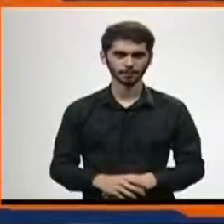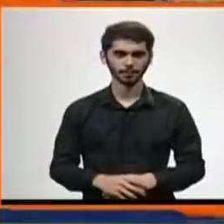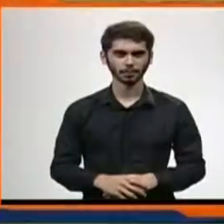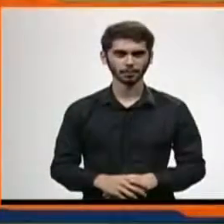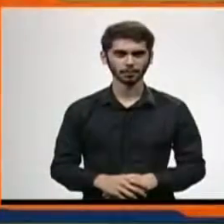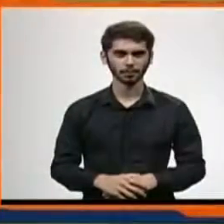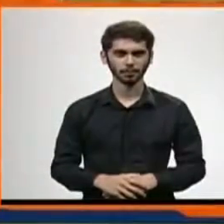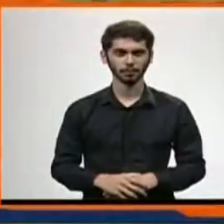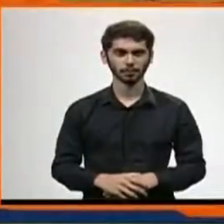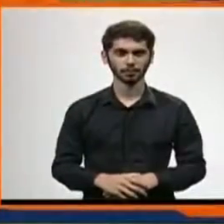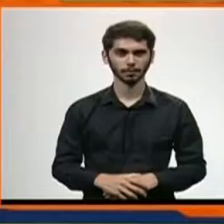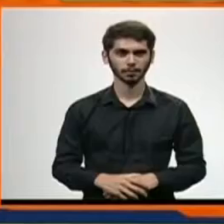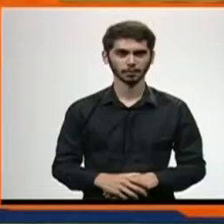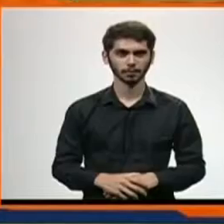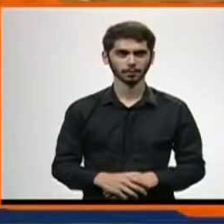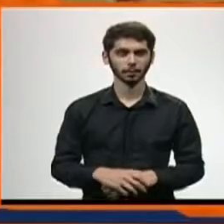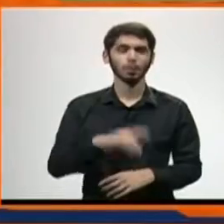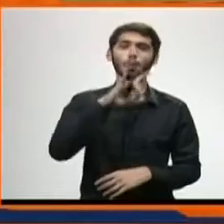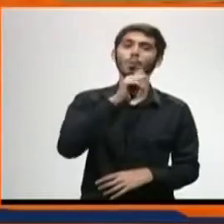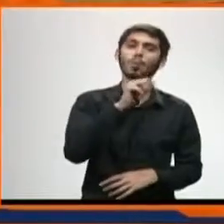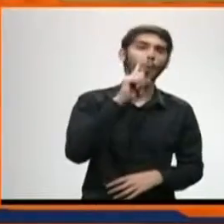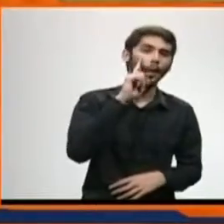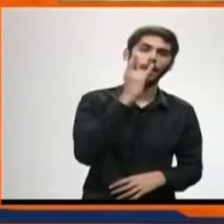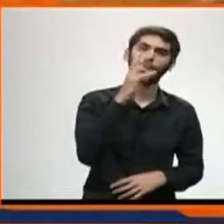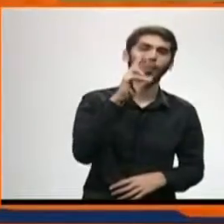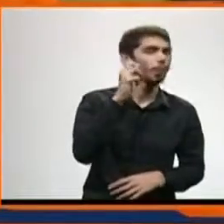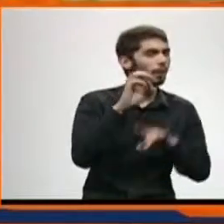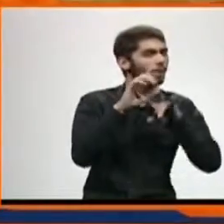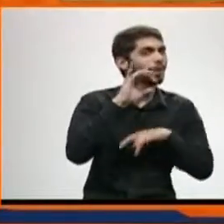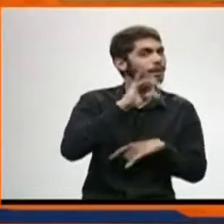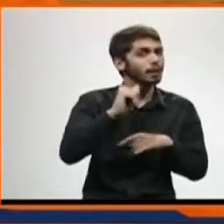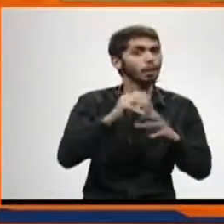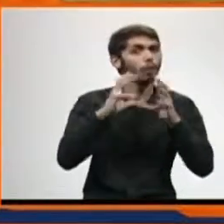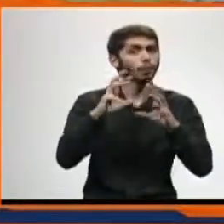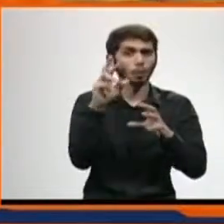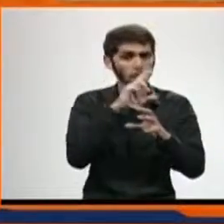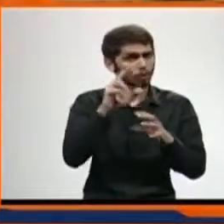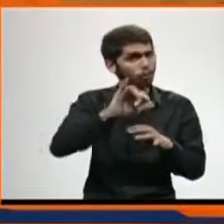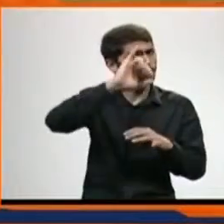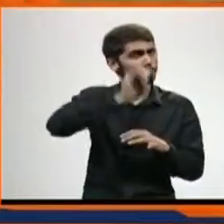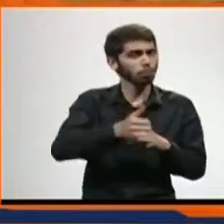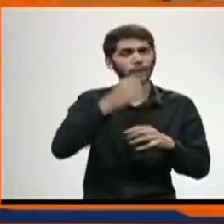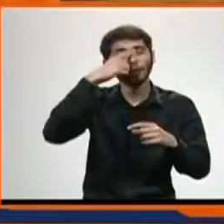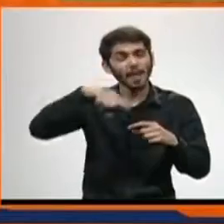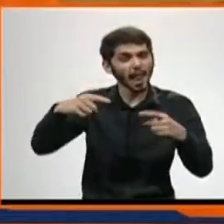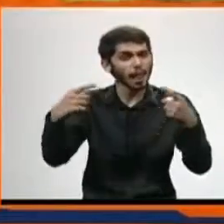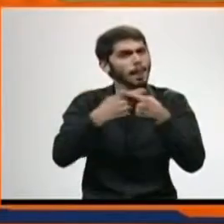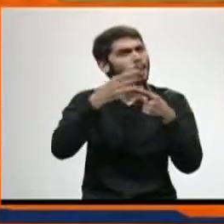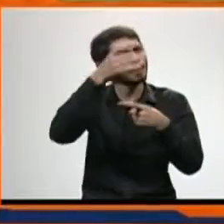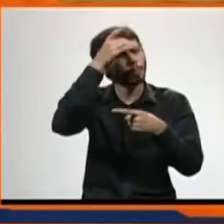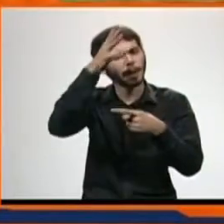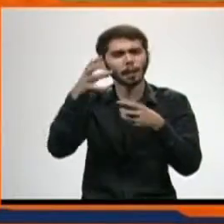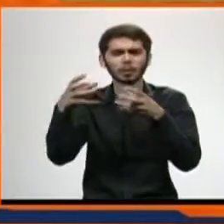2015 la Guay urquisa es el nuevo campeón del fútbol femenino tras vencer en la final por penales al